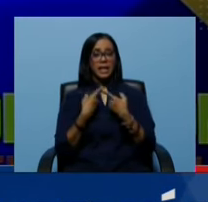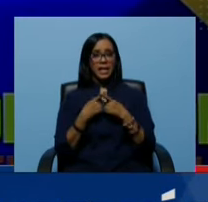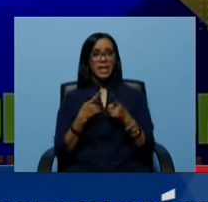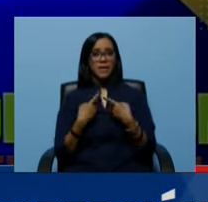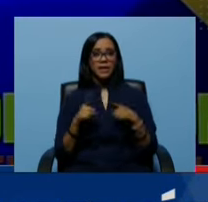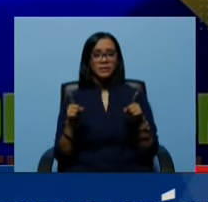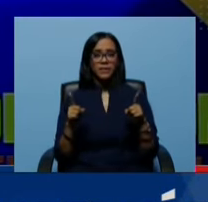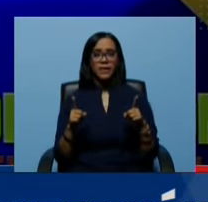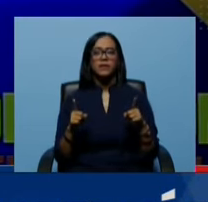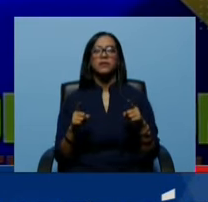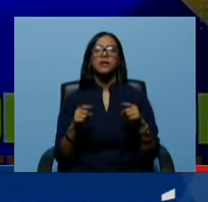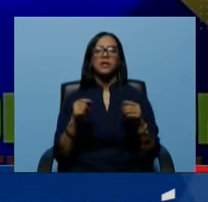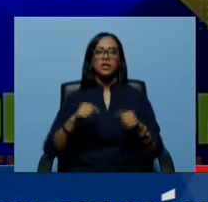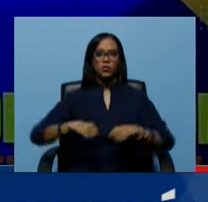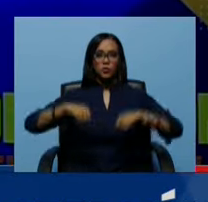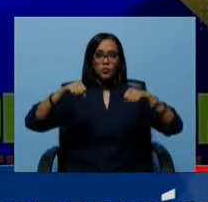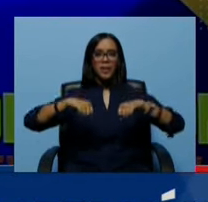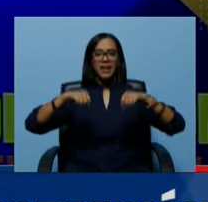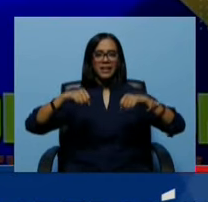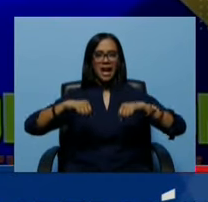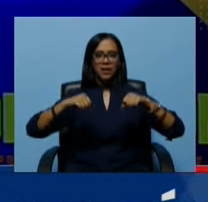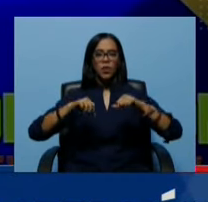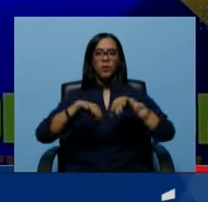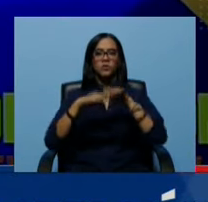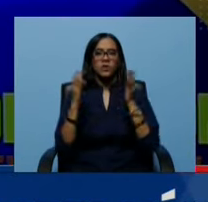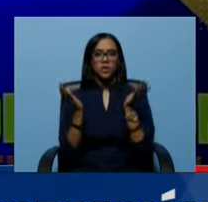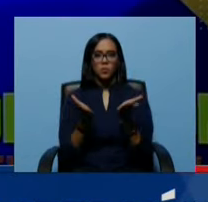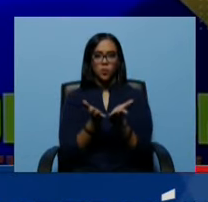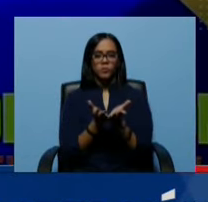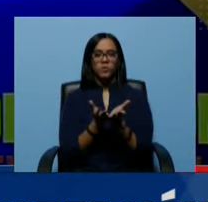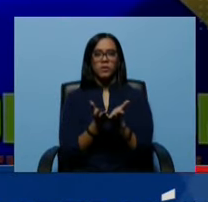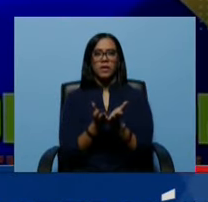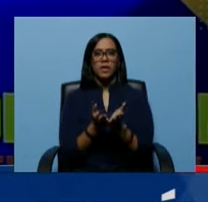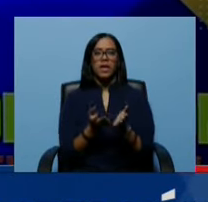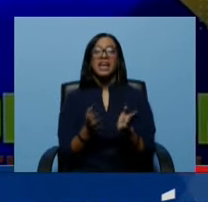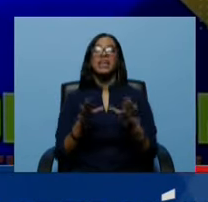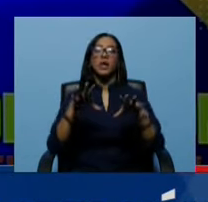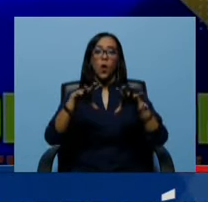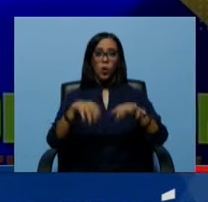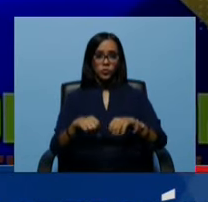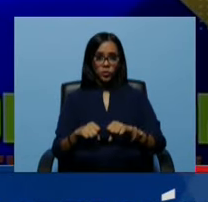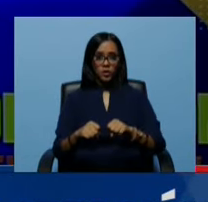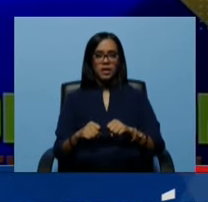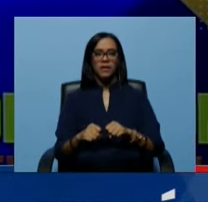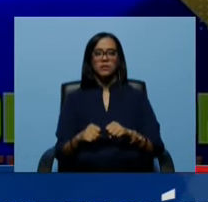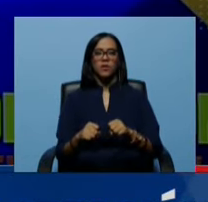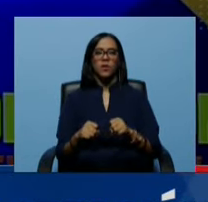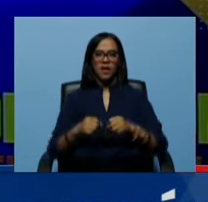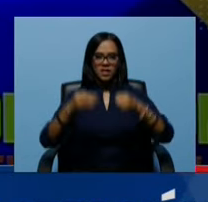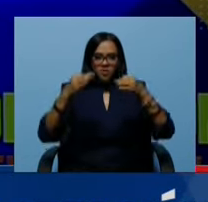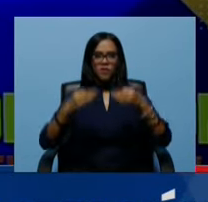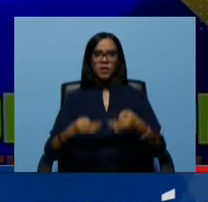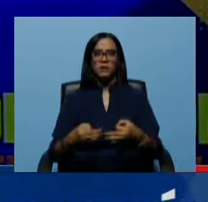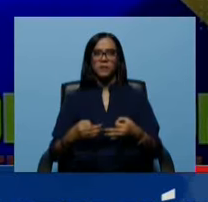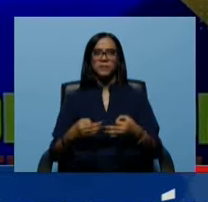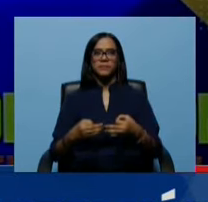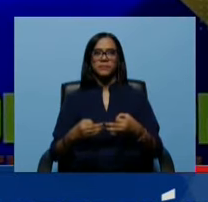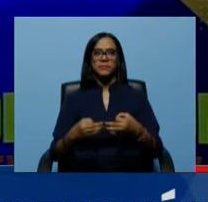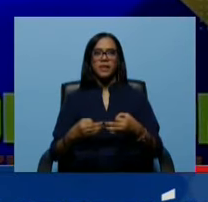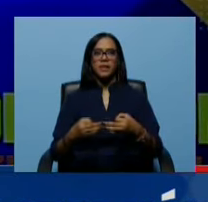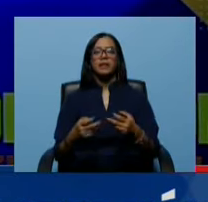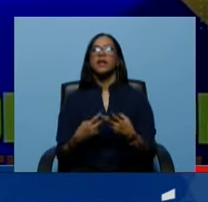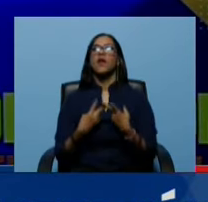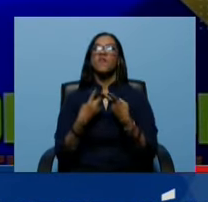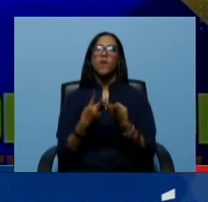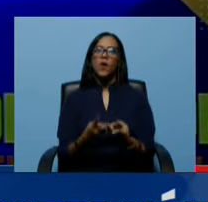diversificación de sus mercados en el mundo y de consolidación, en definitiva, de la